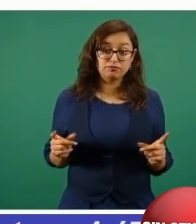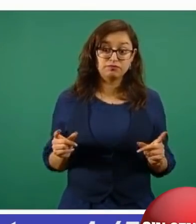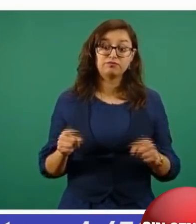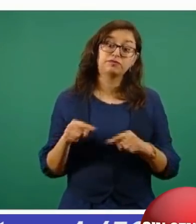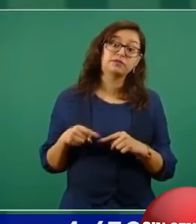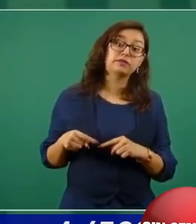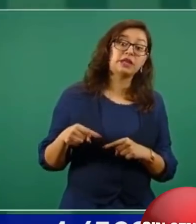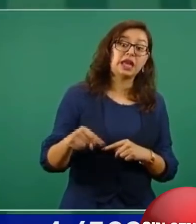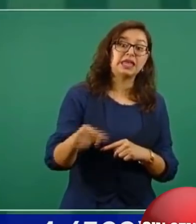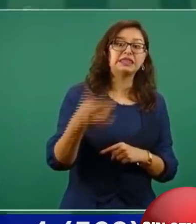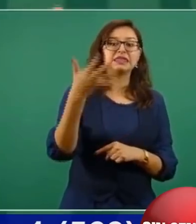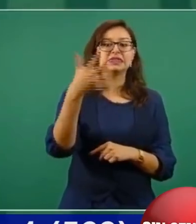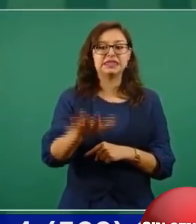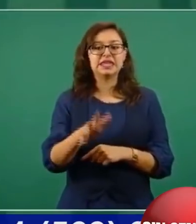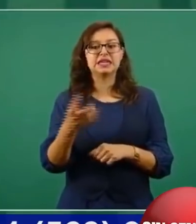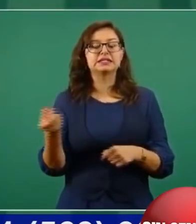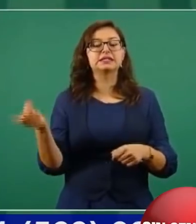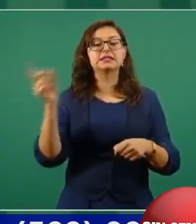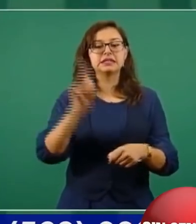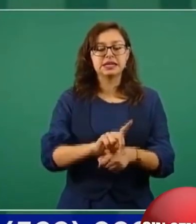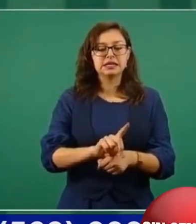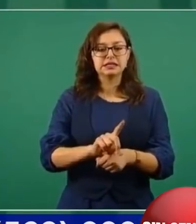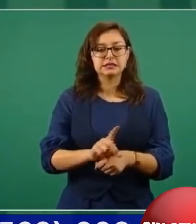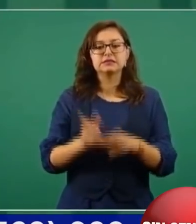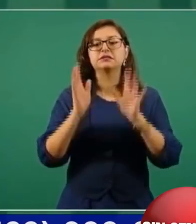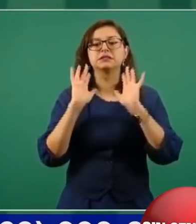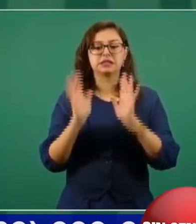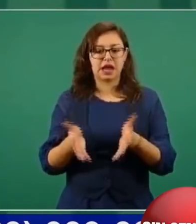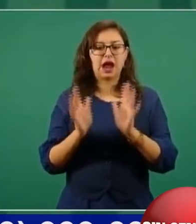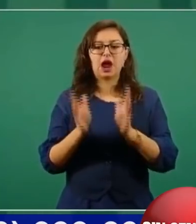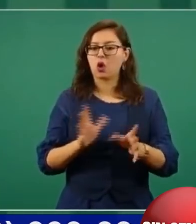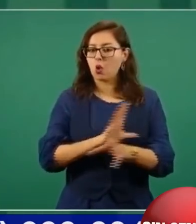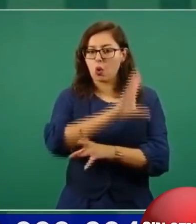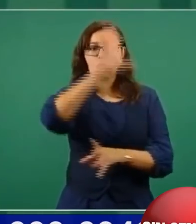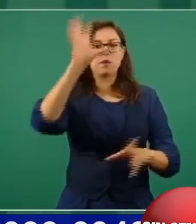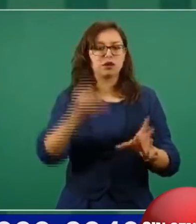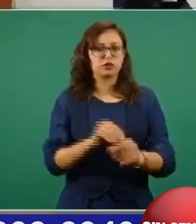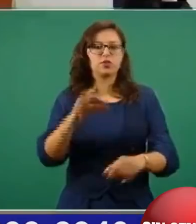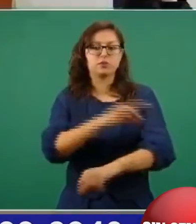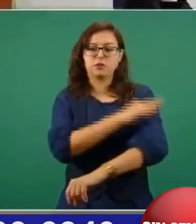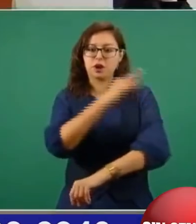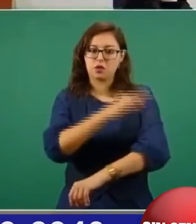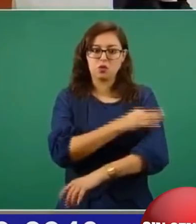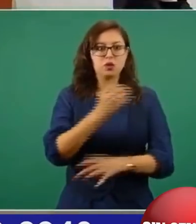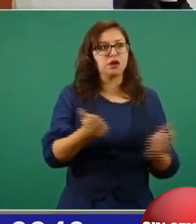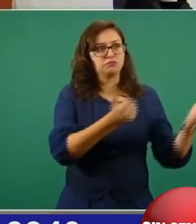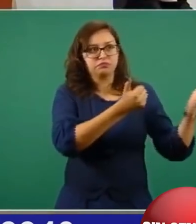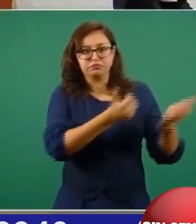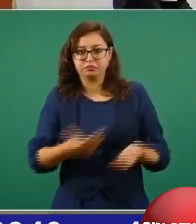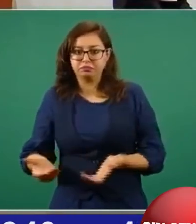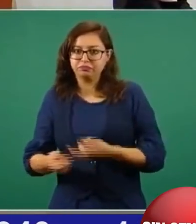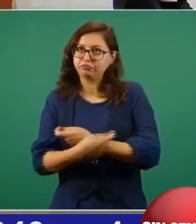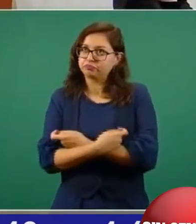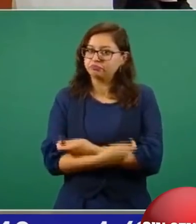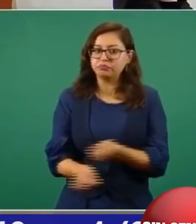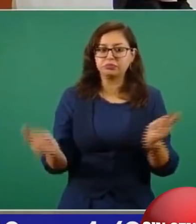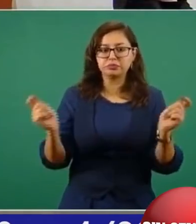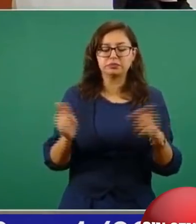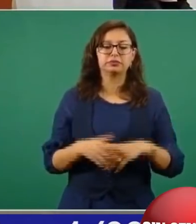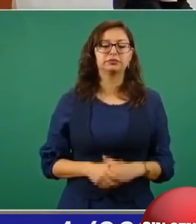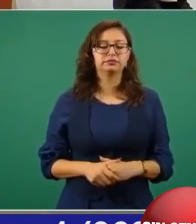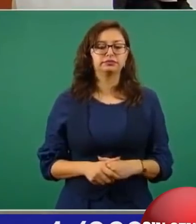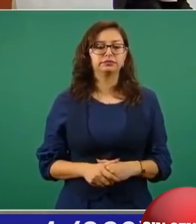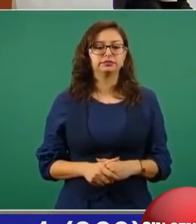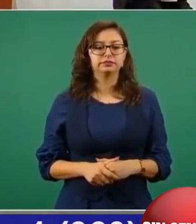10 días o menos habremos utilizado este paquete por completo. La siguiente. El